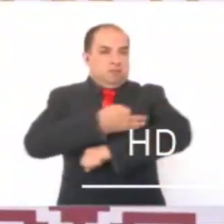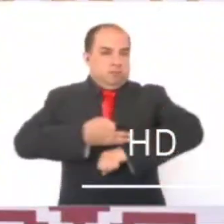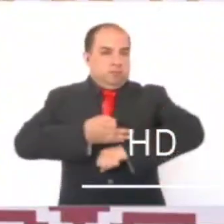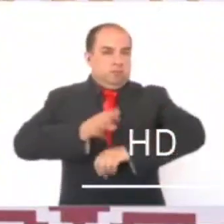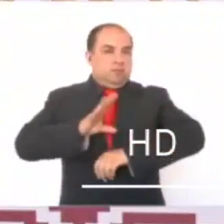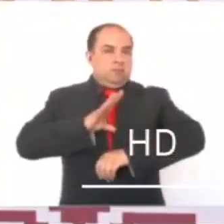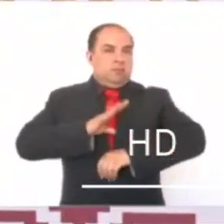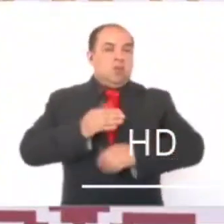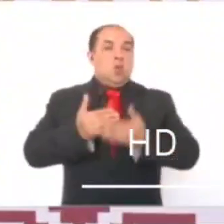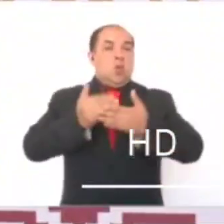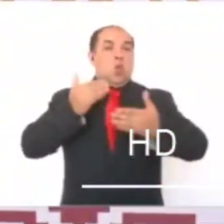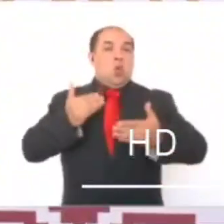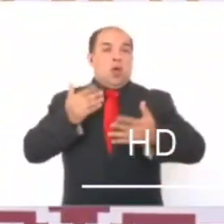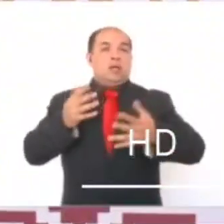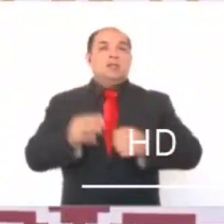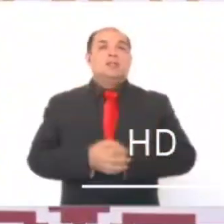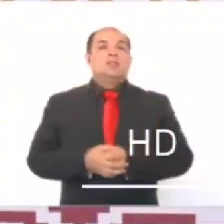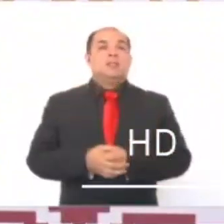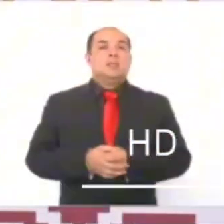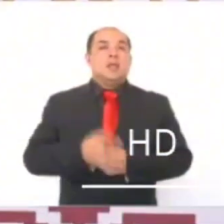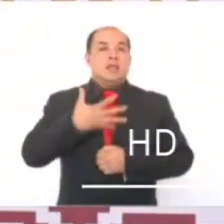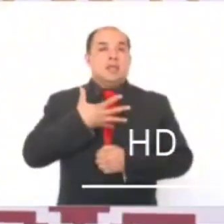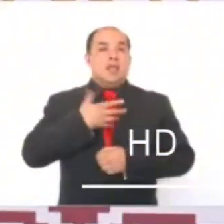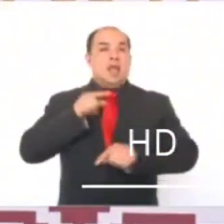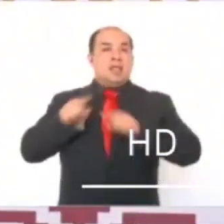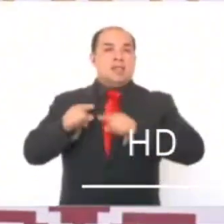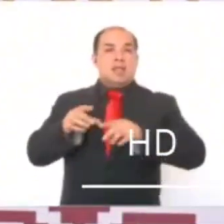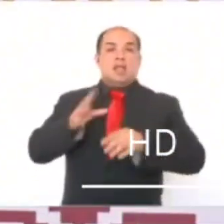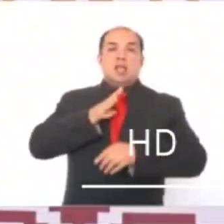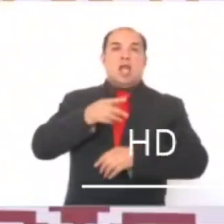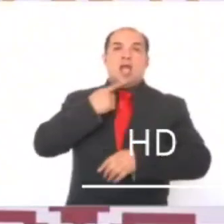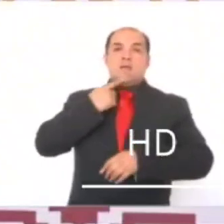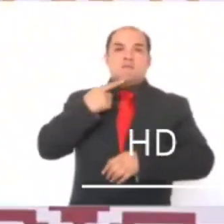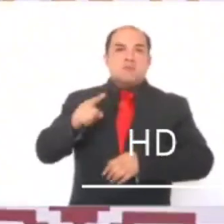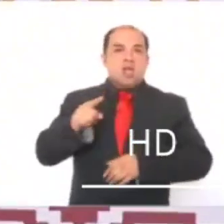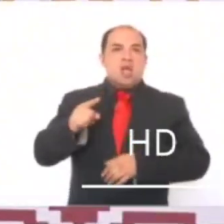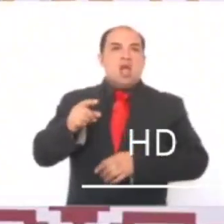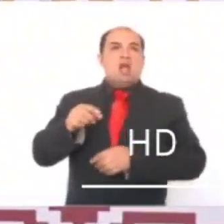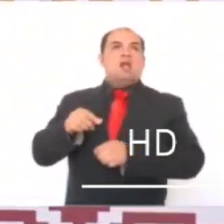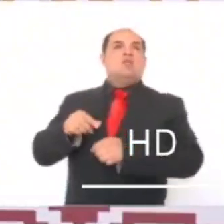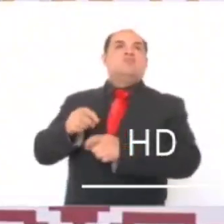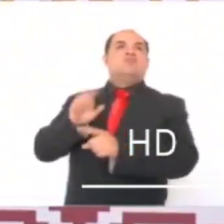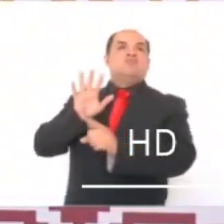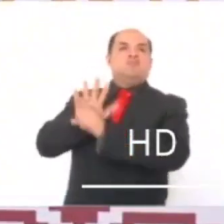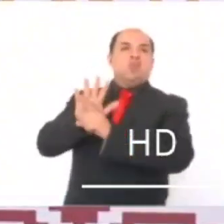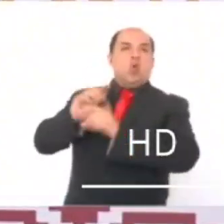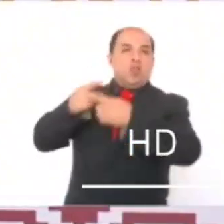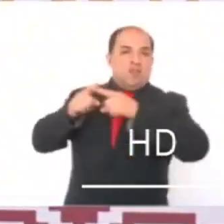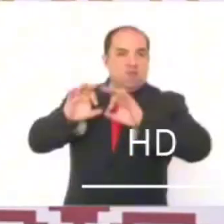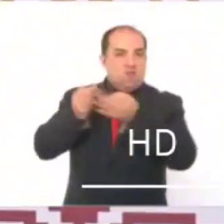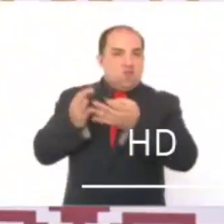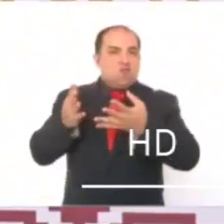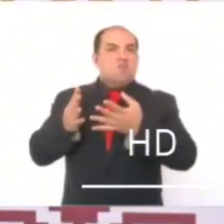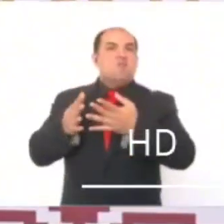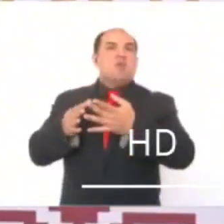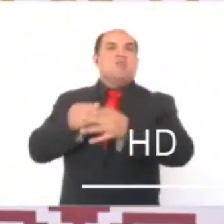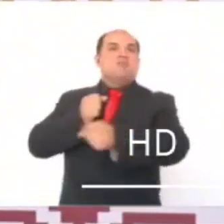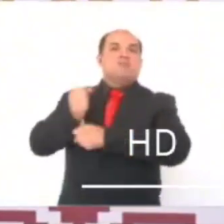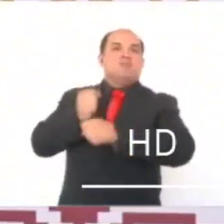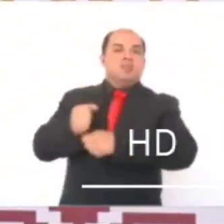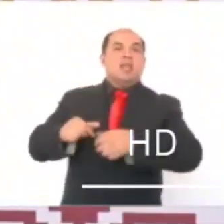causó la lesión haya habido amenazas, acoso u otro tipo de violencia. 5, que la víctima